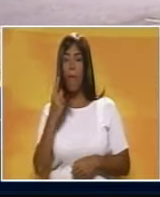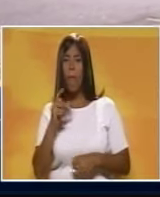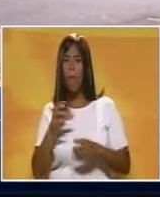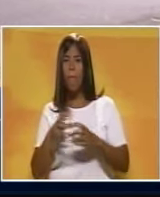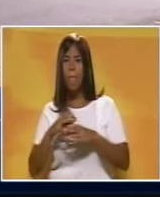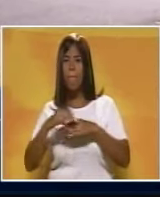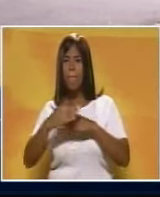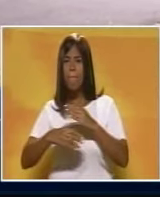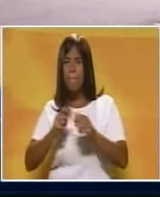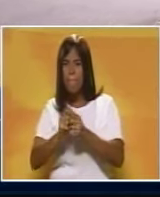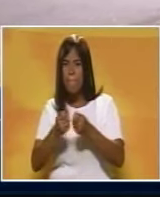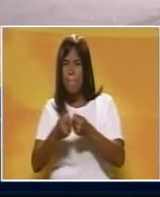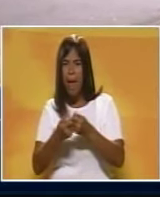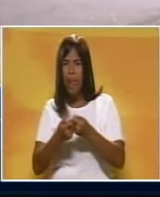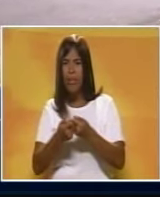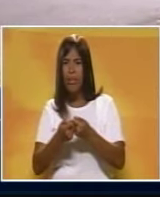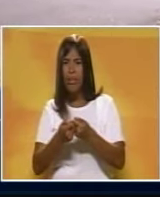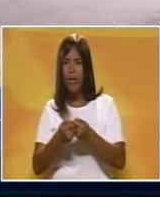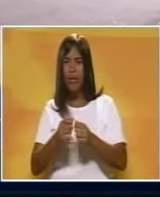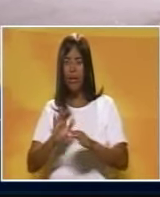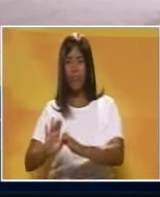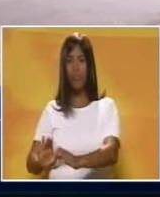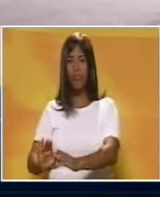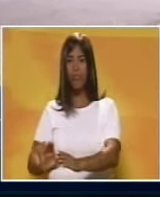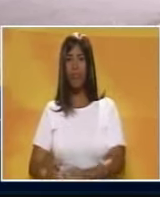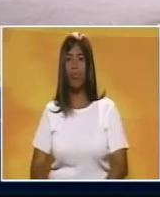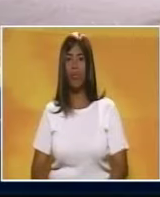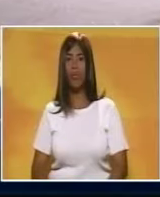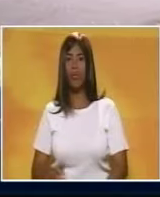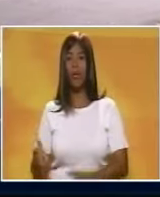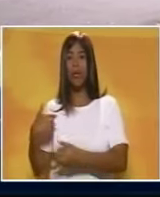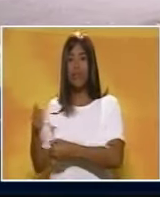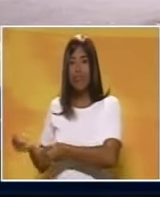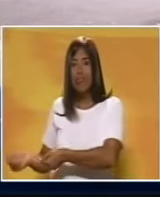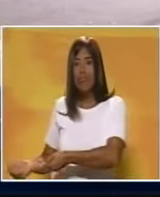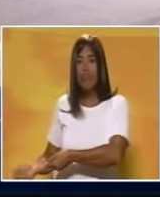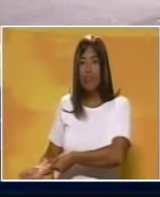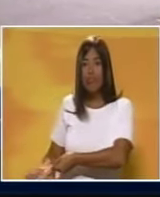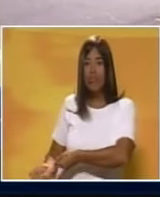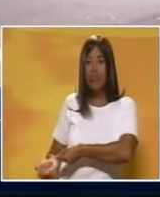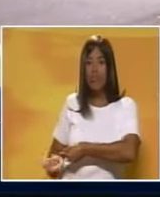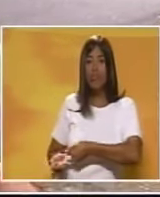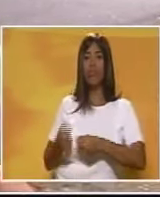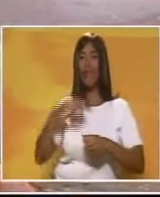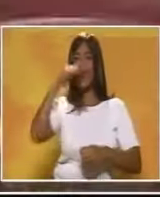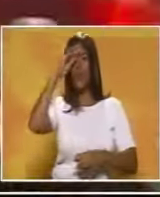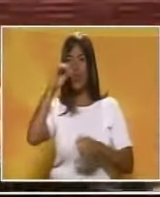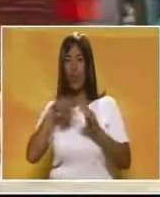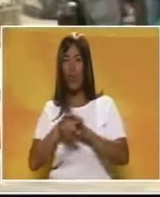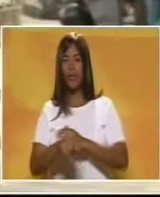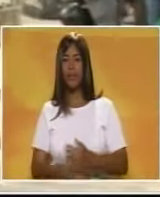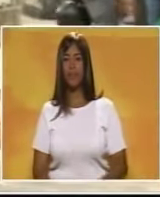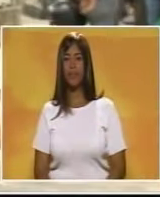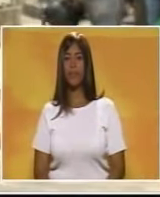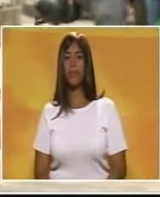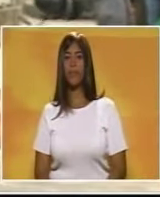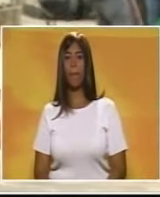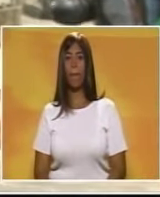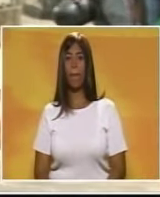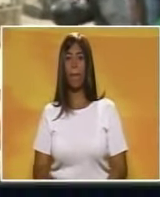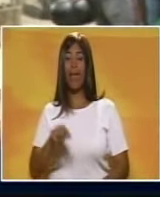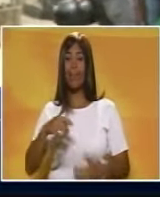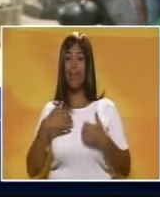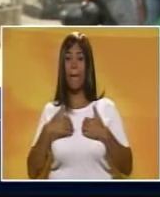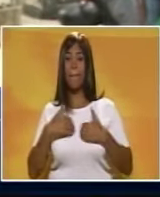de plástico que había por ahí por la calle, lo puse ahí y lo llevé arrastrando hasta el CDI. Trascendió que la noche de